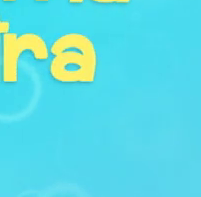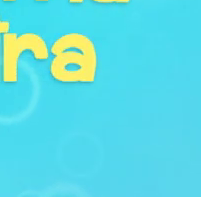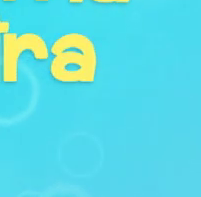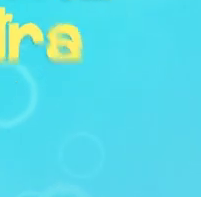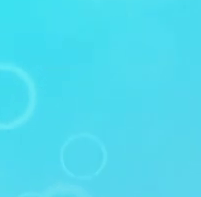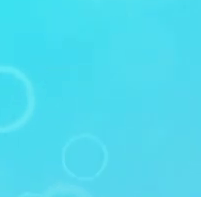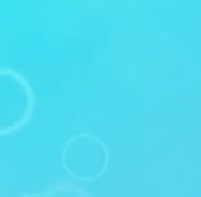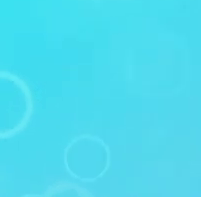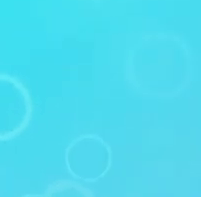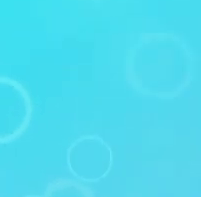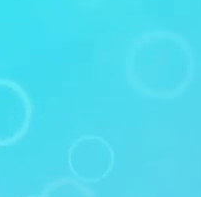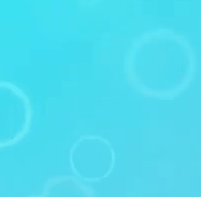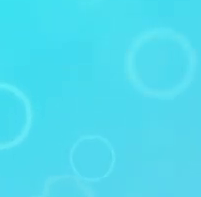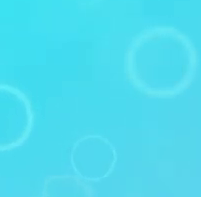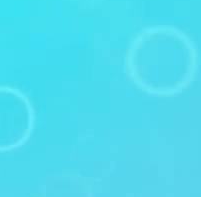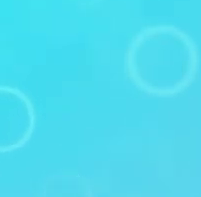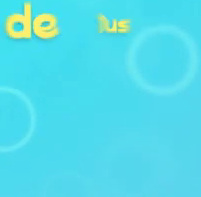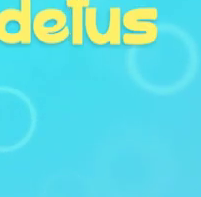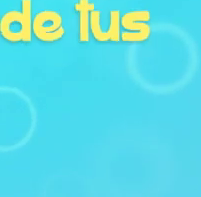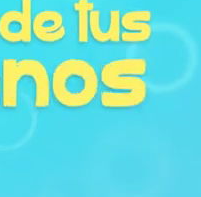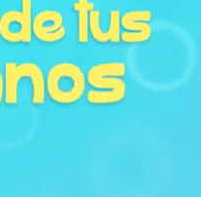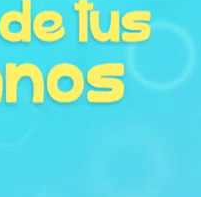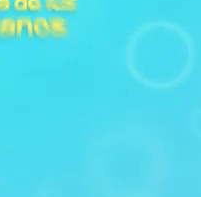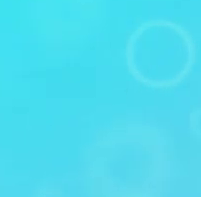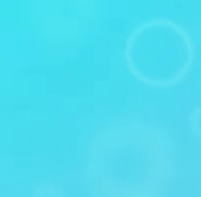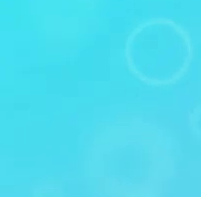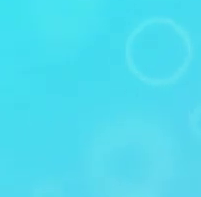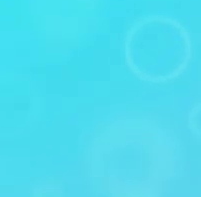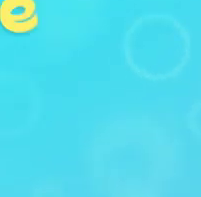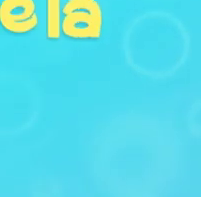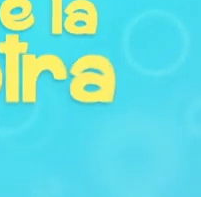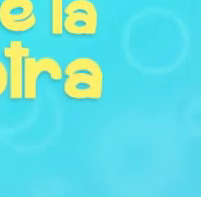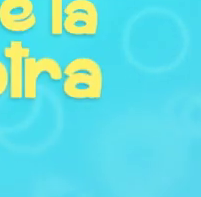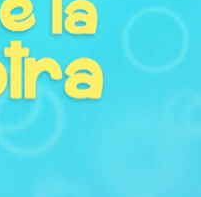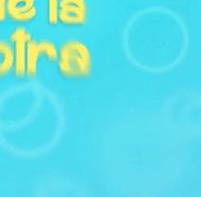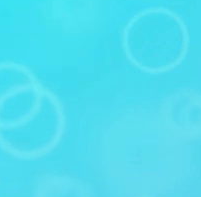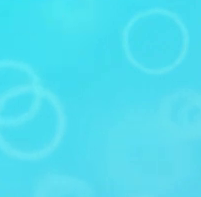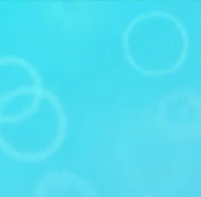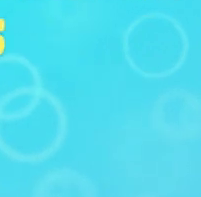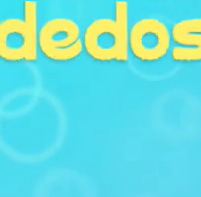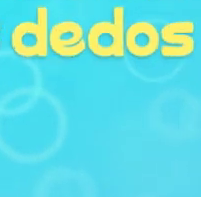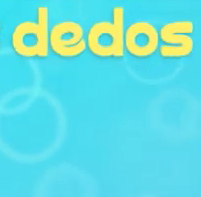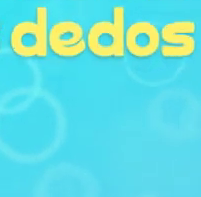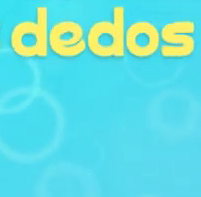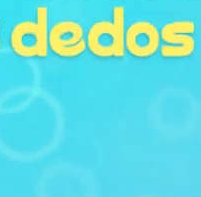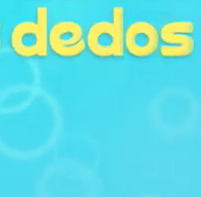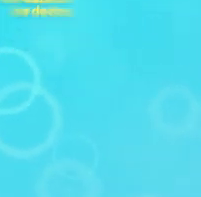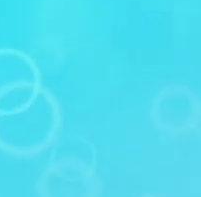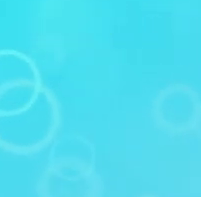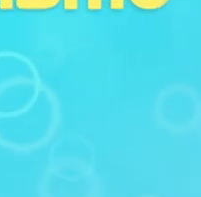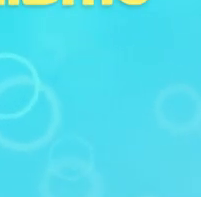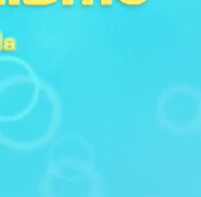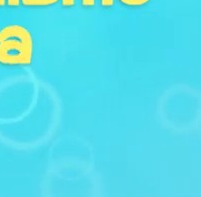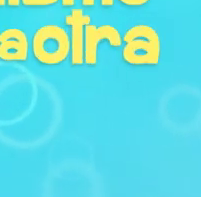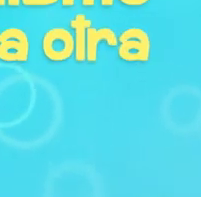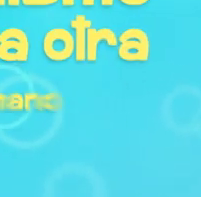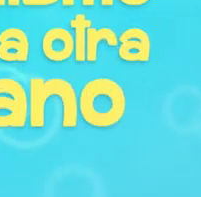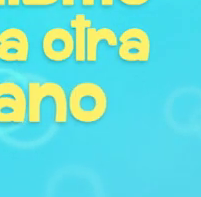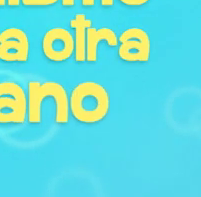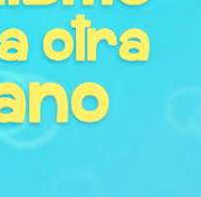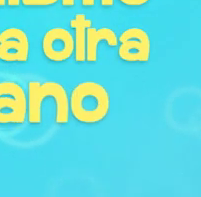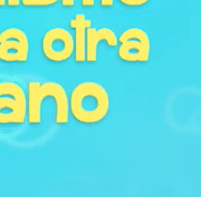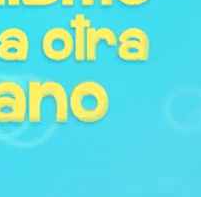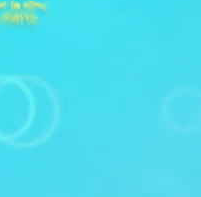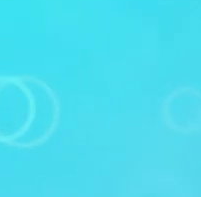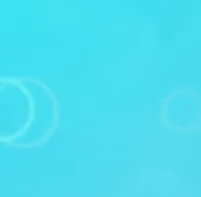con la otra. Ahora, frota la palma de una de tus manos contra el dorso de la otra, entrelazando los dedos. Repite lo mismo con